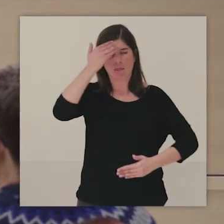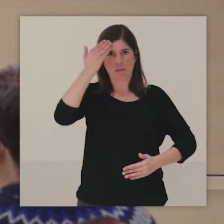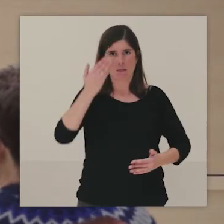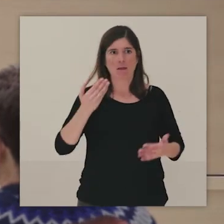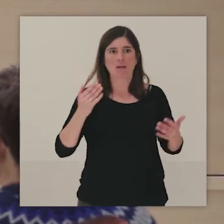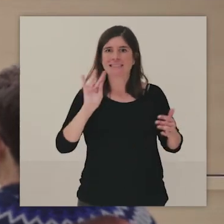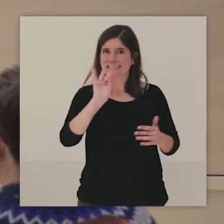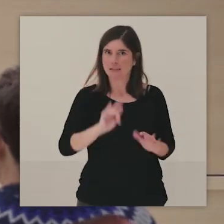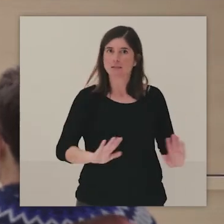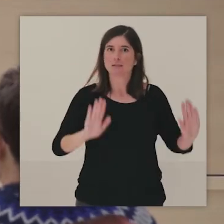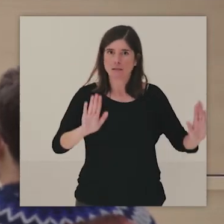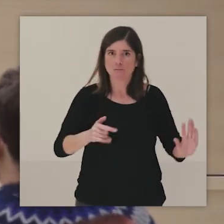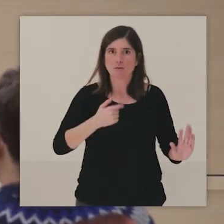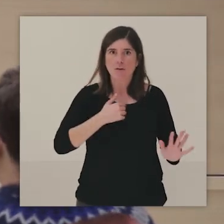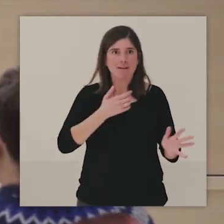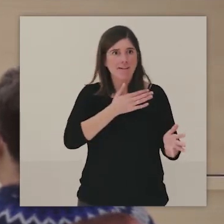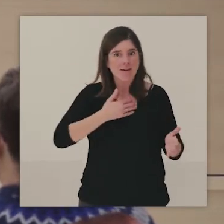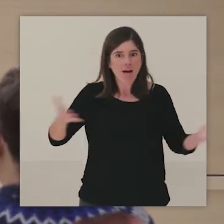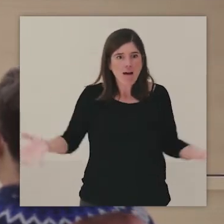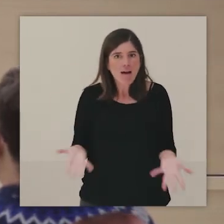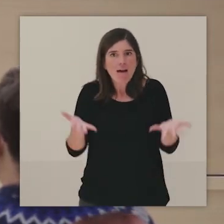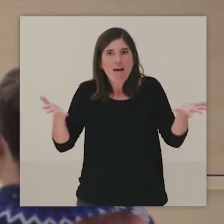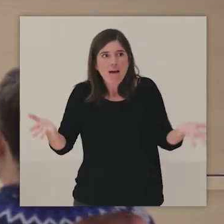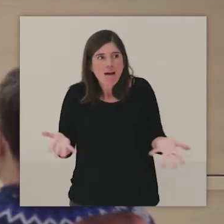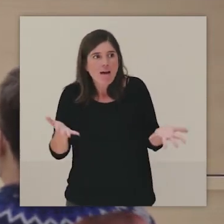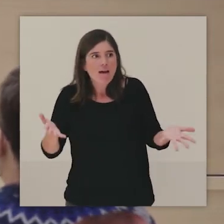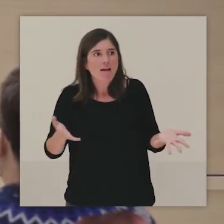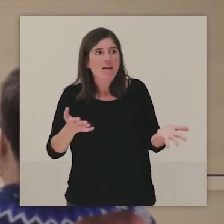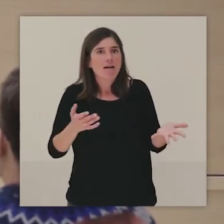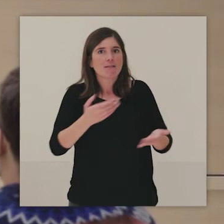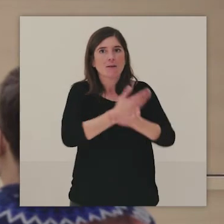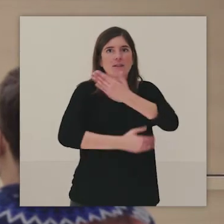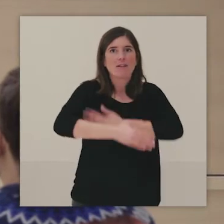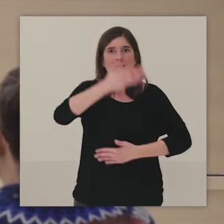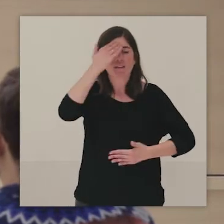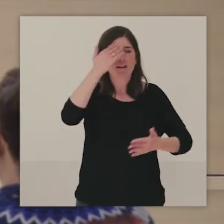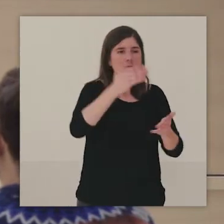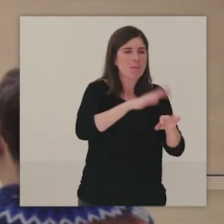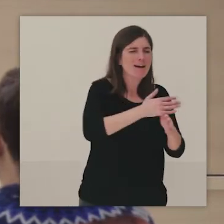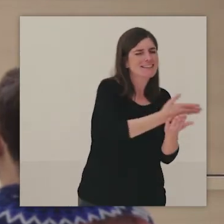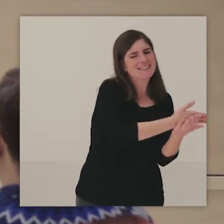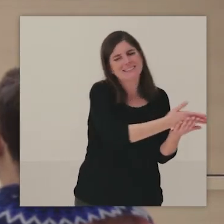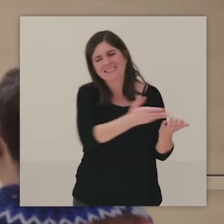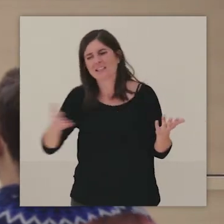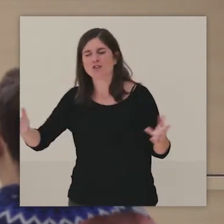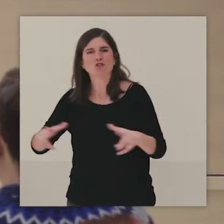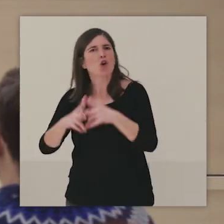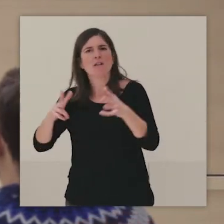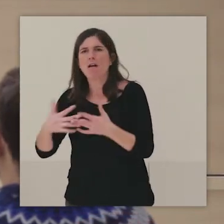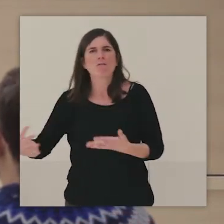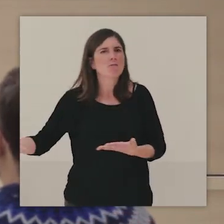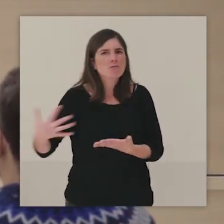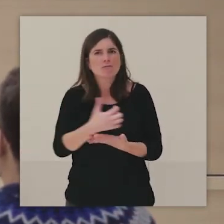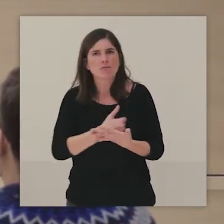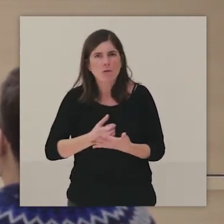que se demuestre que la discapacidad intelectual contribuye a la mejora de la sociedad, favoreciendo la comprensión